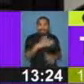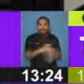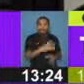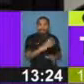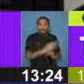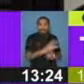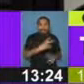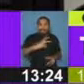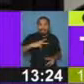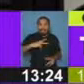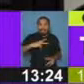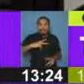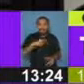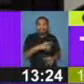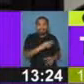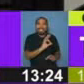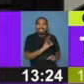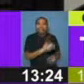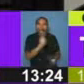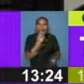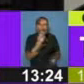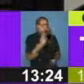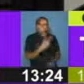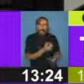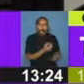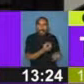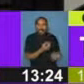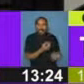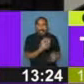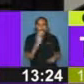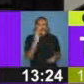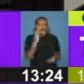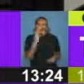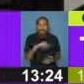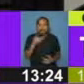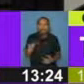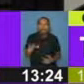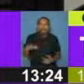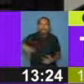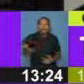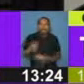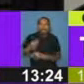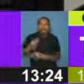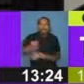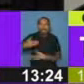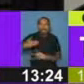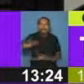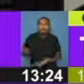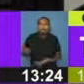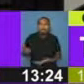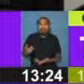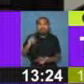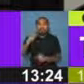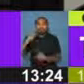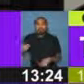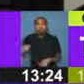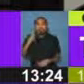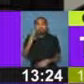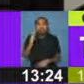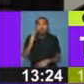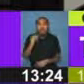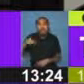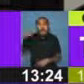hasta el año pasado era que el que iba a la privada aprendía inglés y el que iba a la pública no Y desde ahora desde este año el